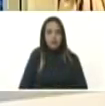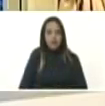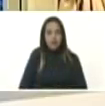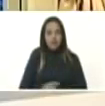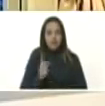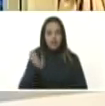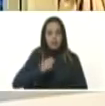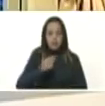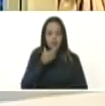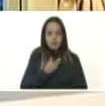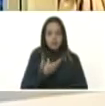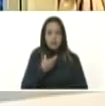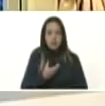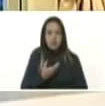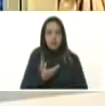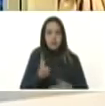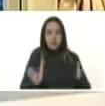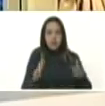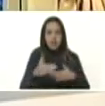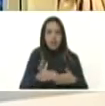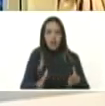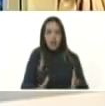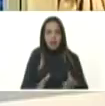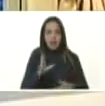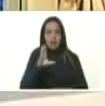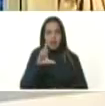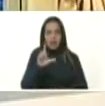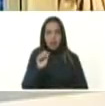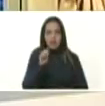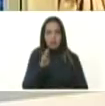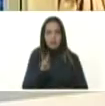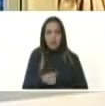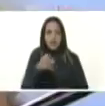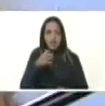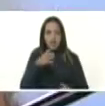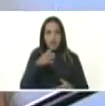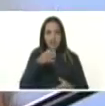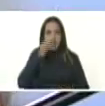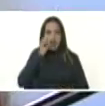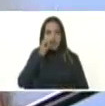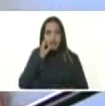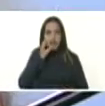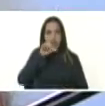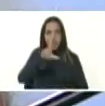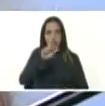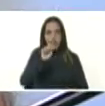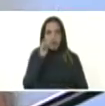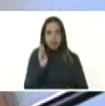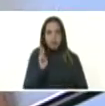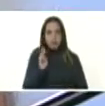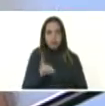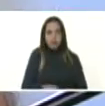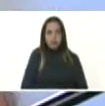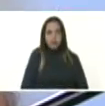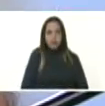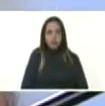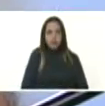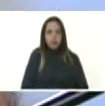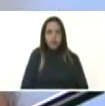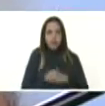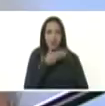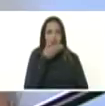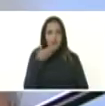diciembre en las cajas CLAC, el café CLAC. Nació el café CLAC, mejor